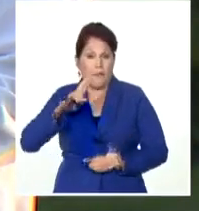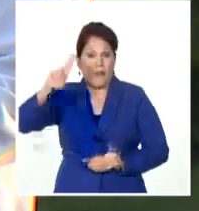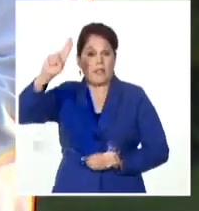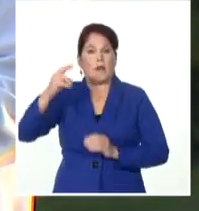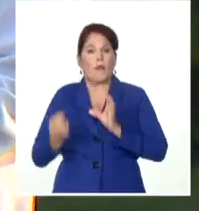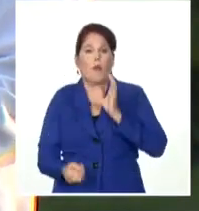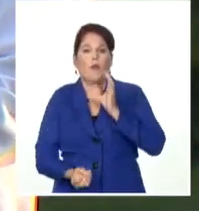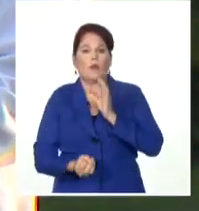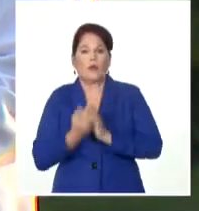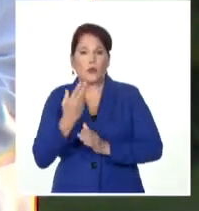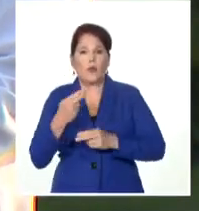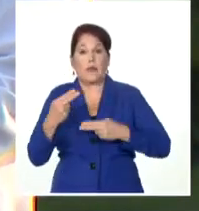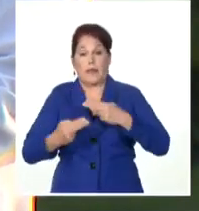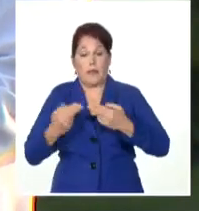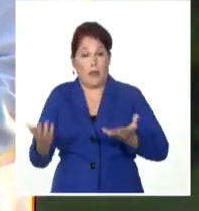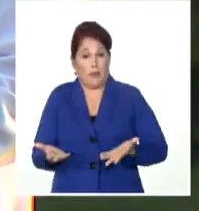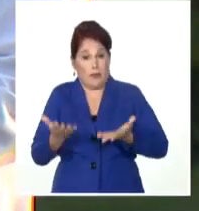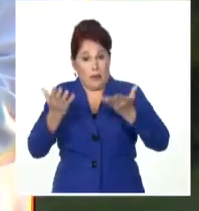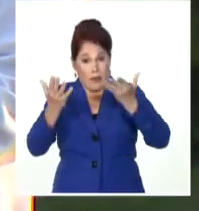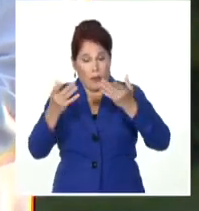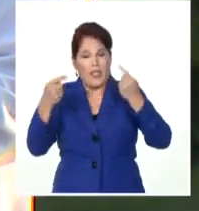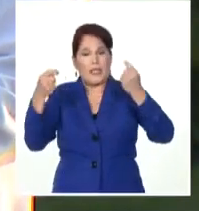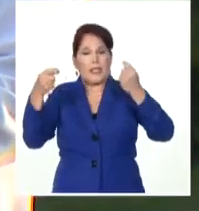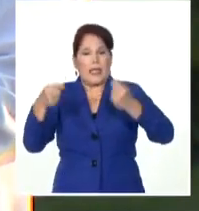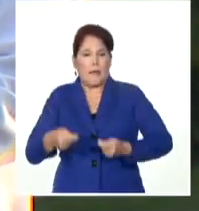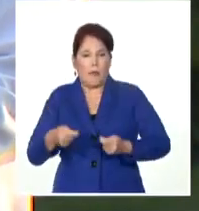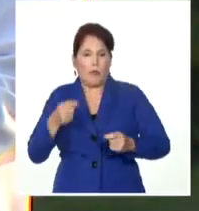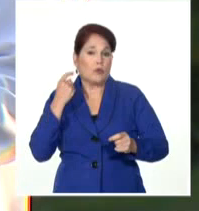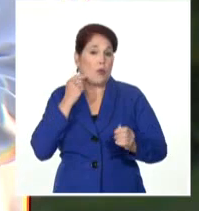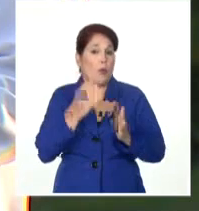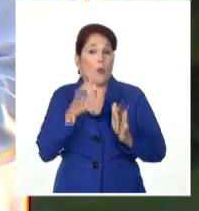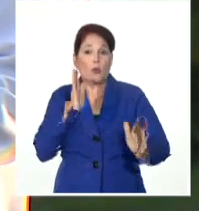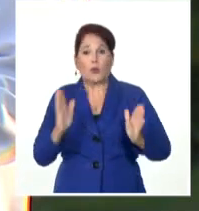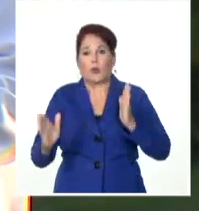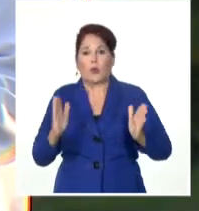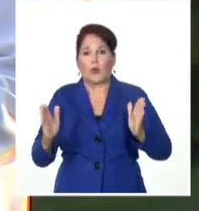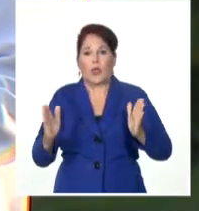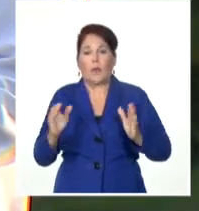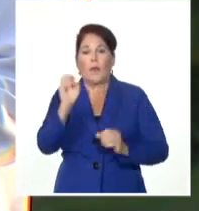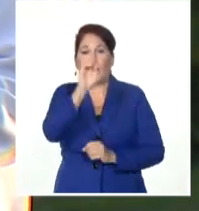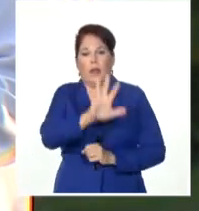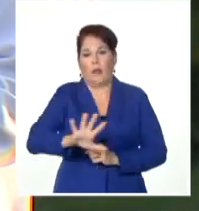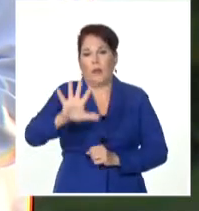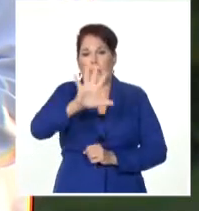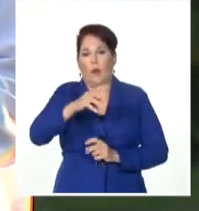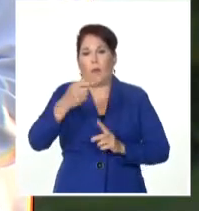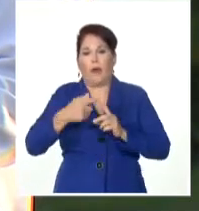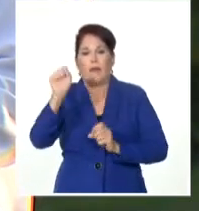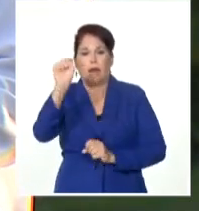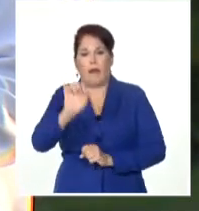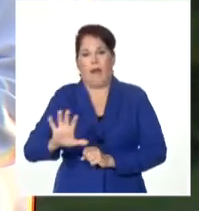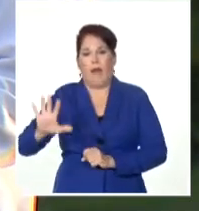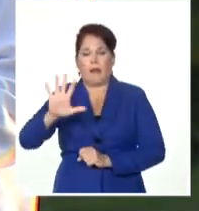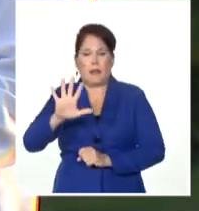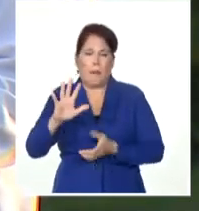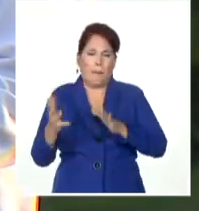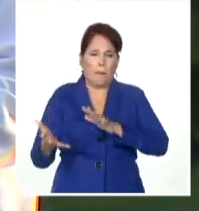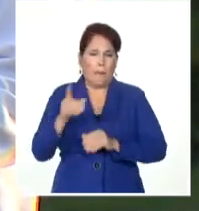surgió, se desarrolló y se impuso temporalmente en gran parte de Europa y Asia entre los